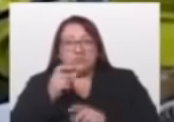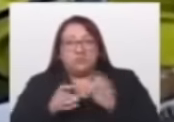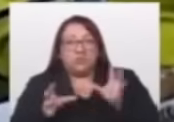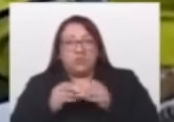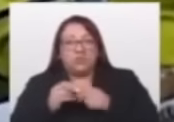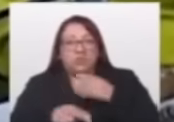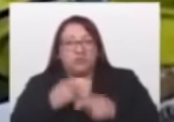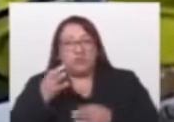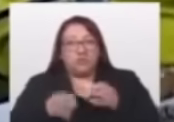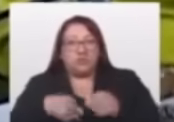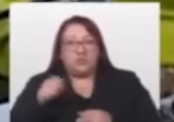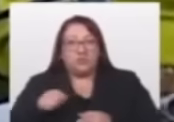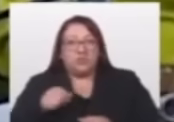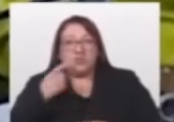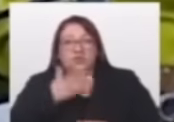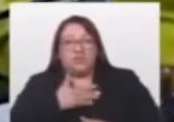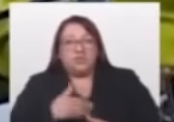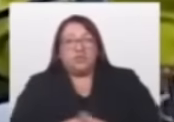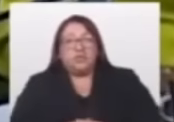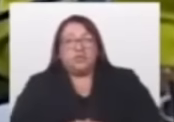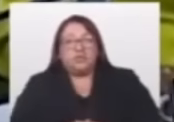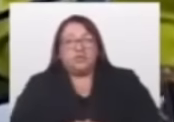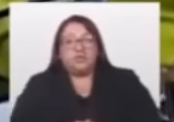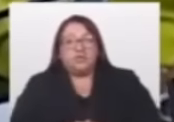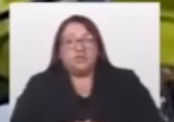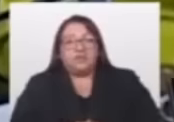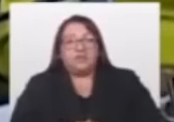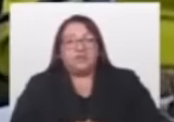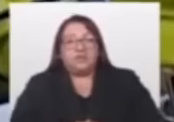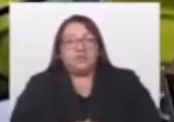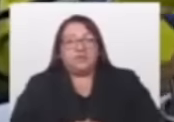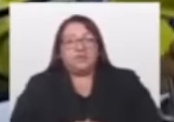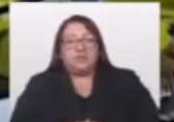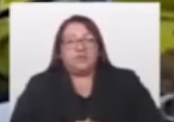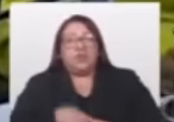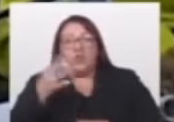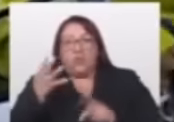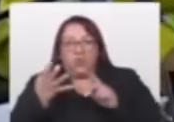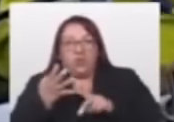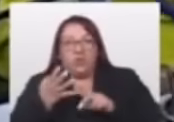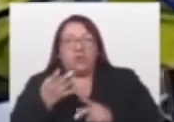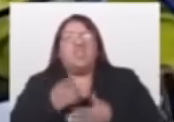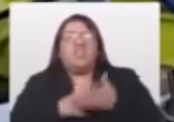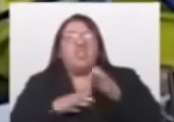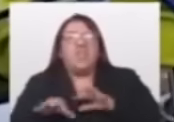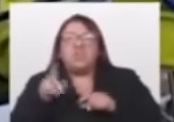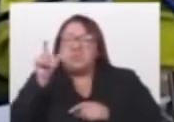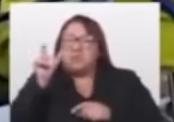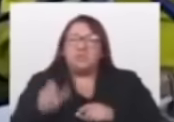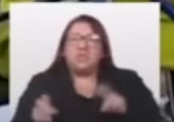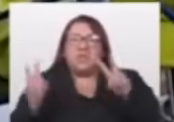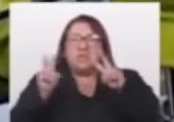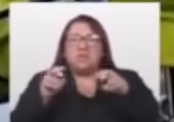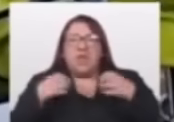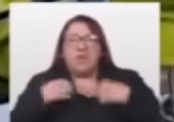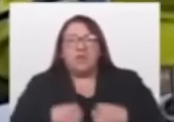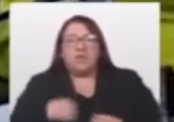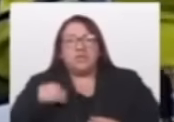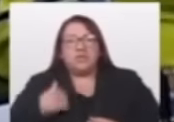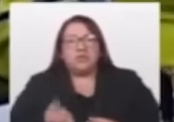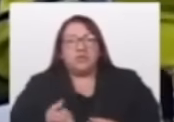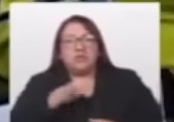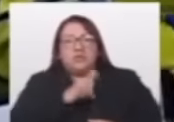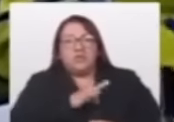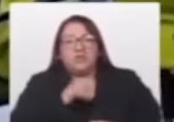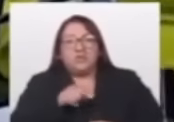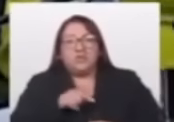Nacional de Justicia, señor presidente? En cuarto lugar, ¿qué hace un investigado como abogado de la señora fiscal de la